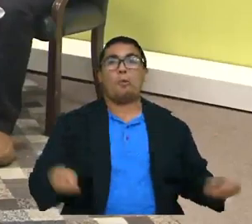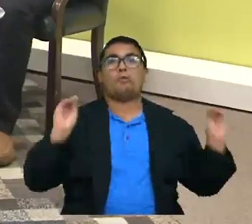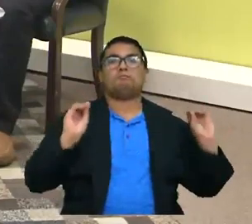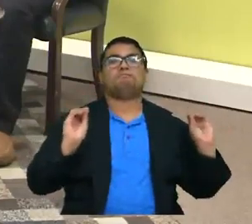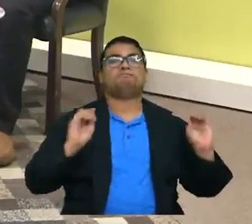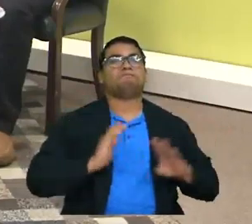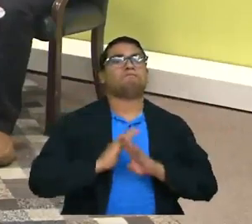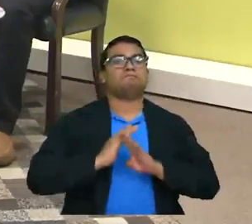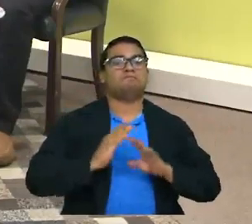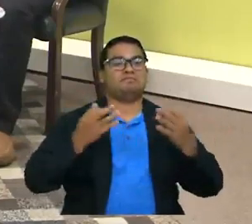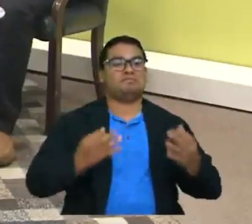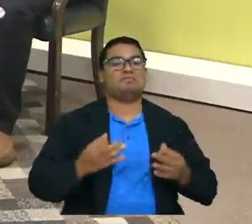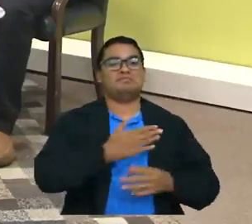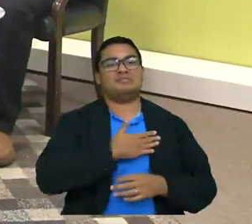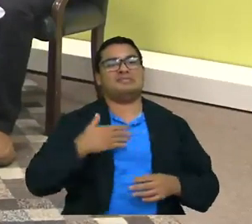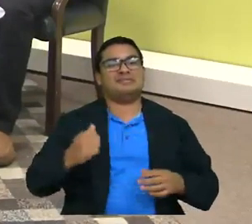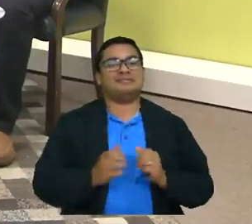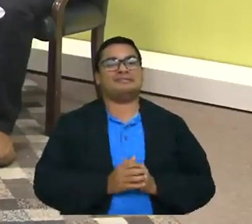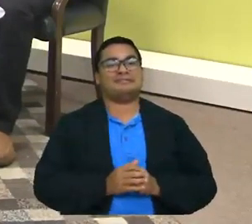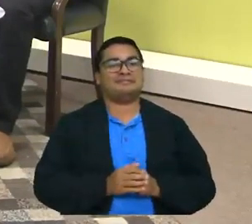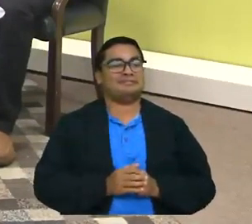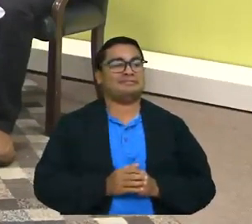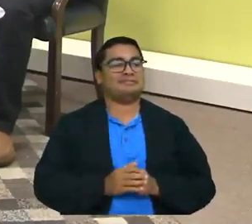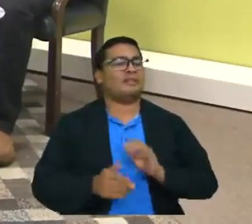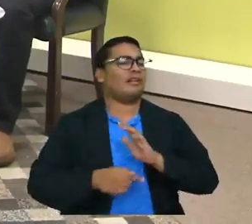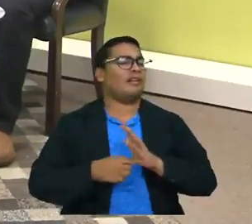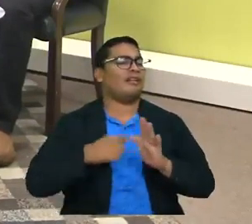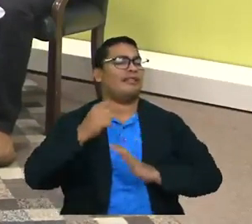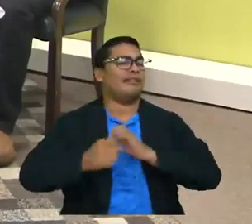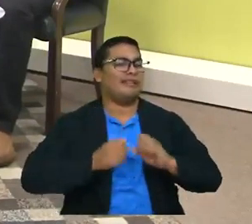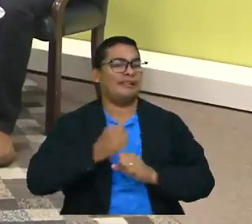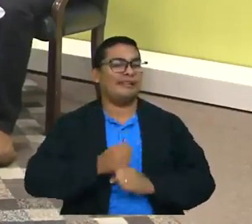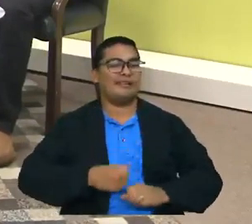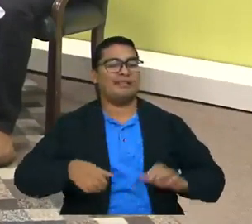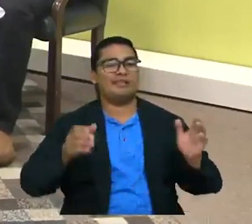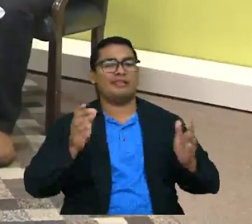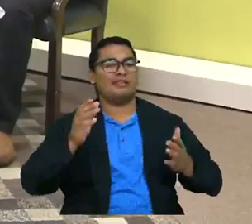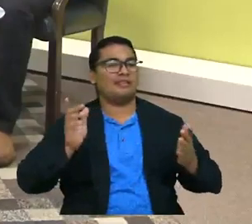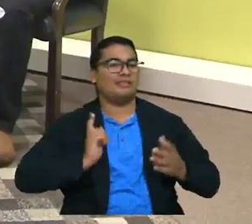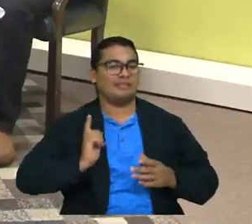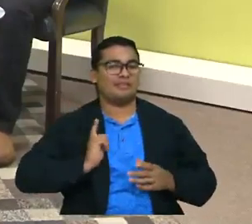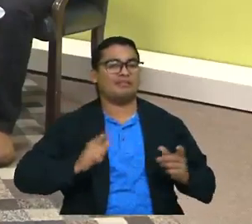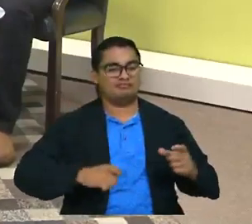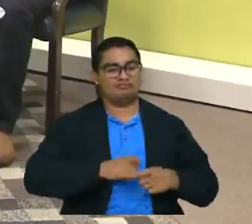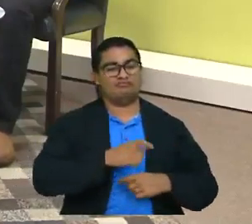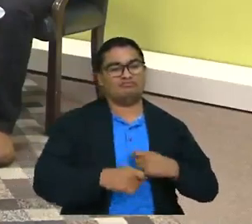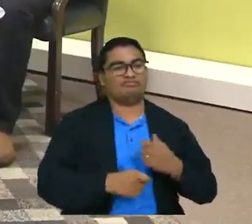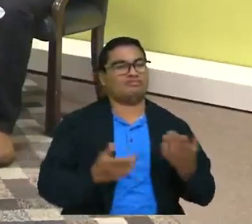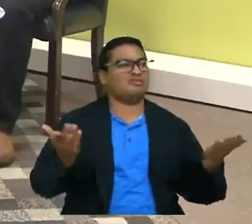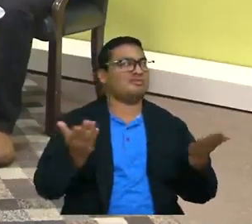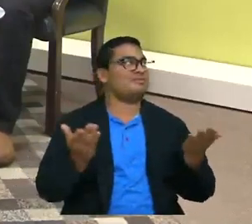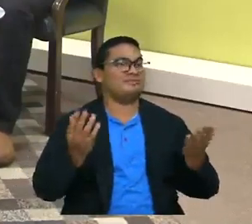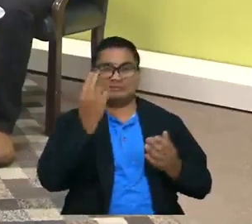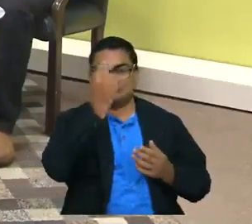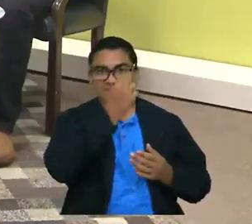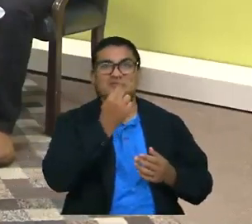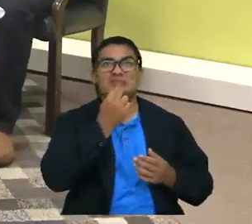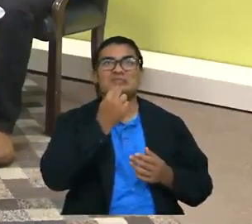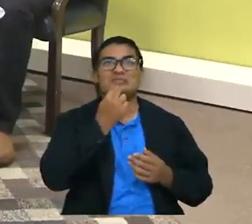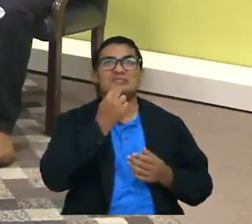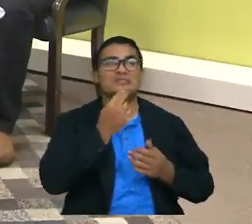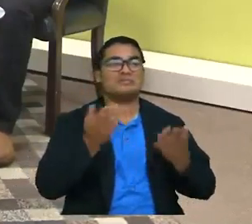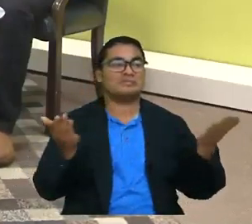ya no se siente mejor. ¿En qué etapa de la vida el ser humano llega a tener más parásitos? Si se puede decir así, no sé, pues esa es mi pregunta.